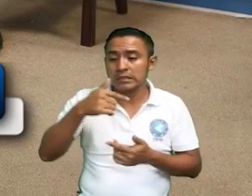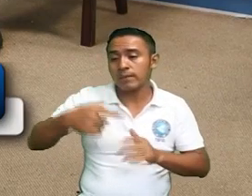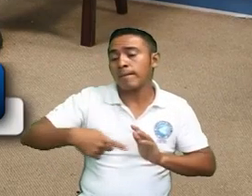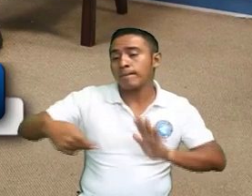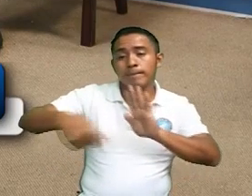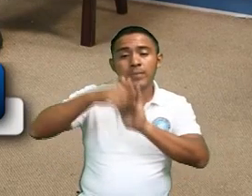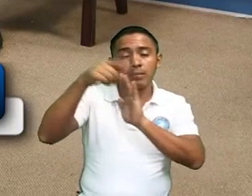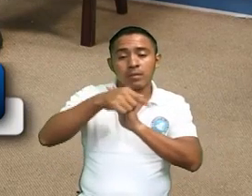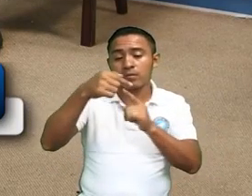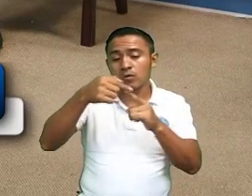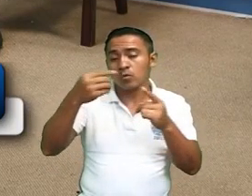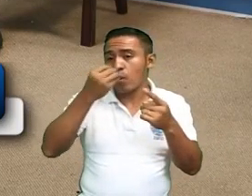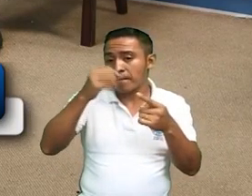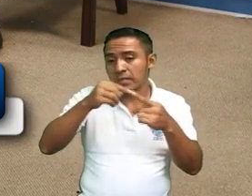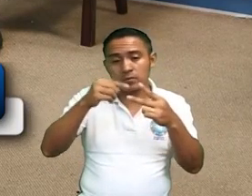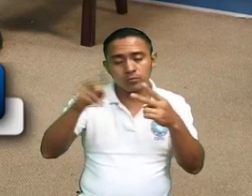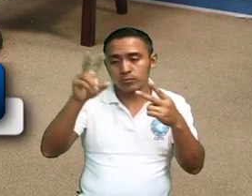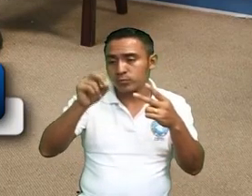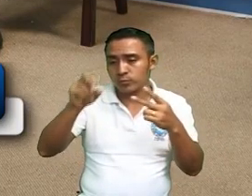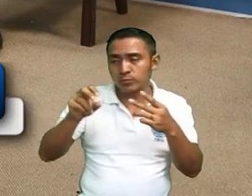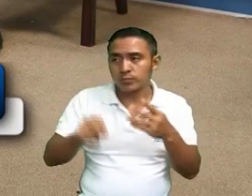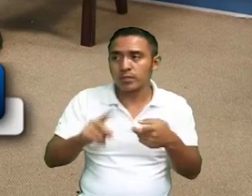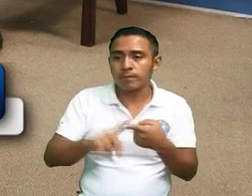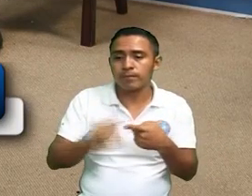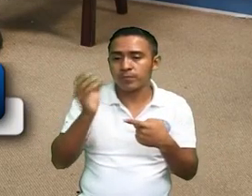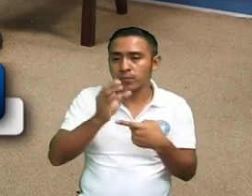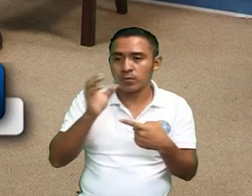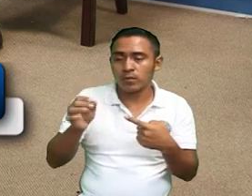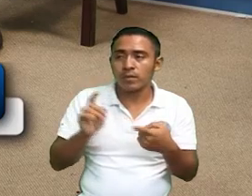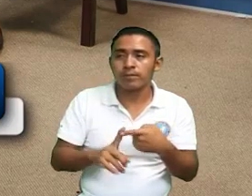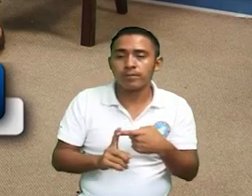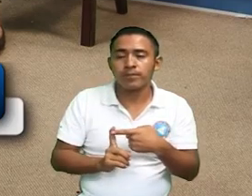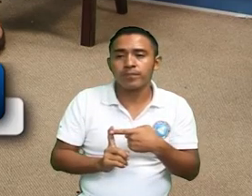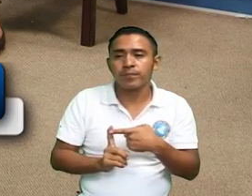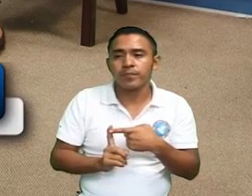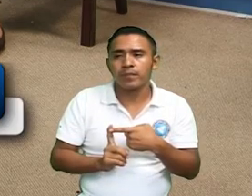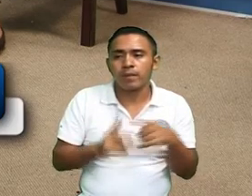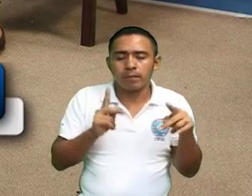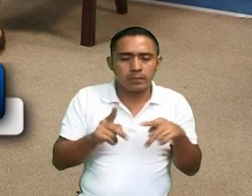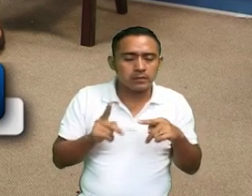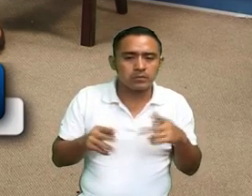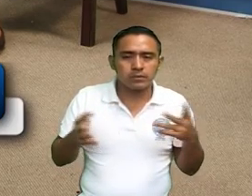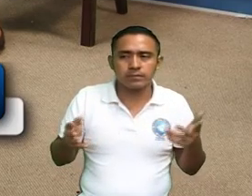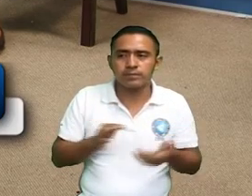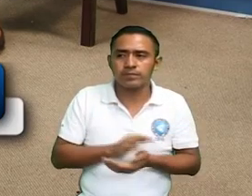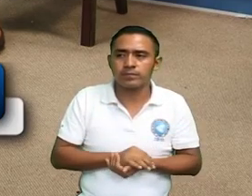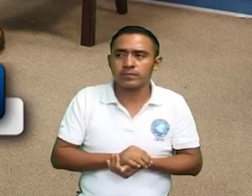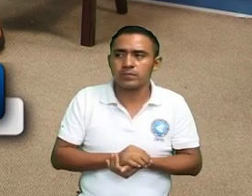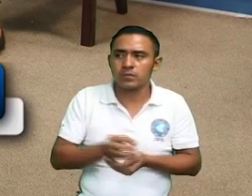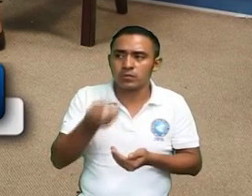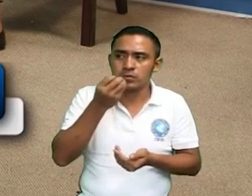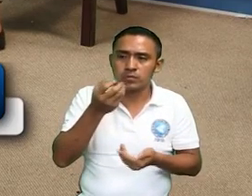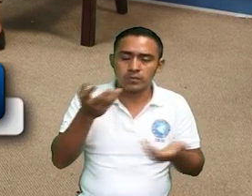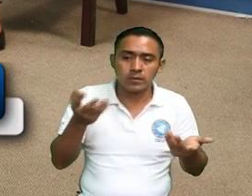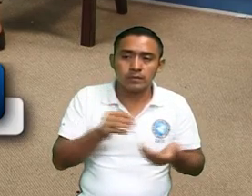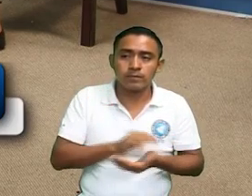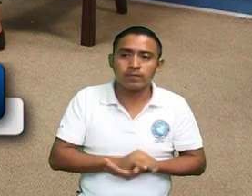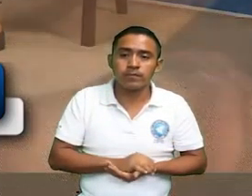a los pacientes, ¿verdad? Las bebidas gaseosas. Hay personas que prácticamente sus hábitos alimenticios lo llevan a